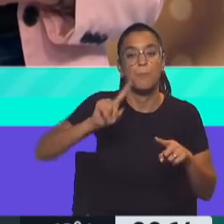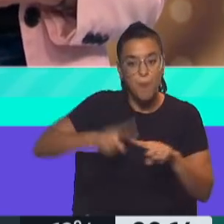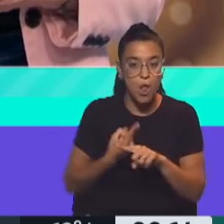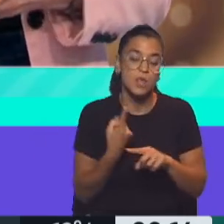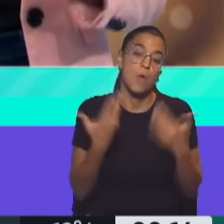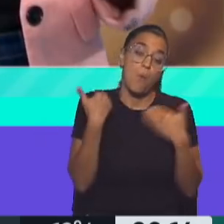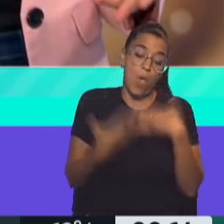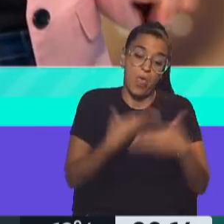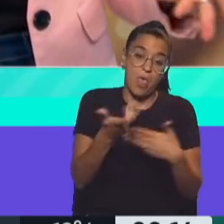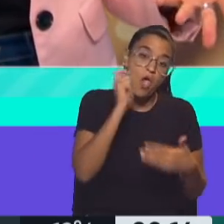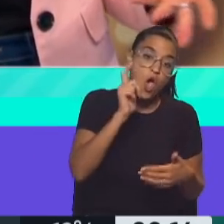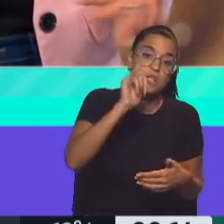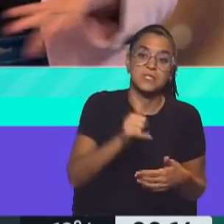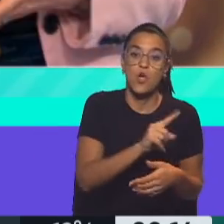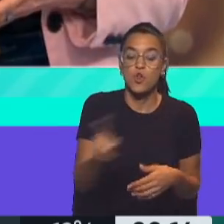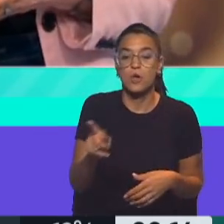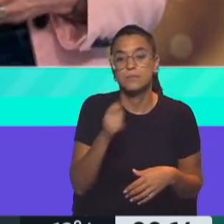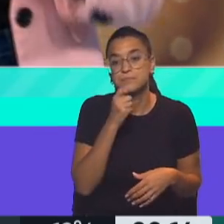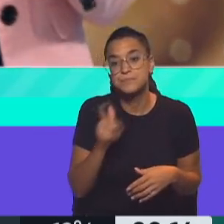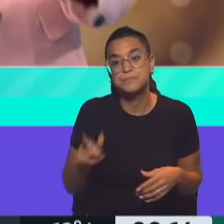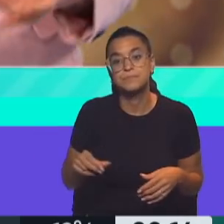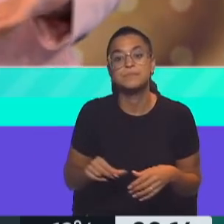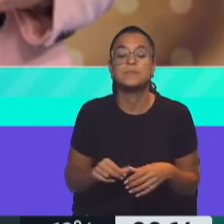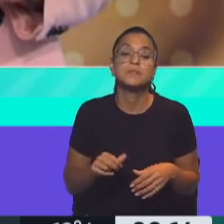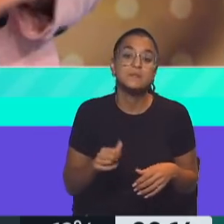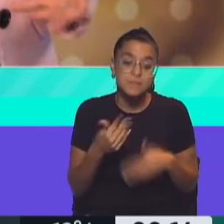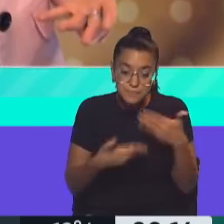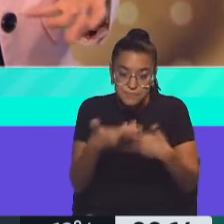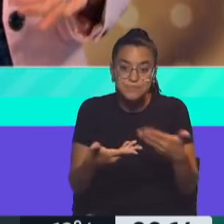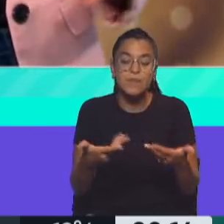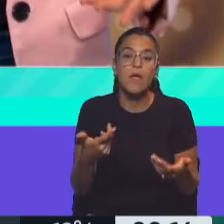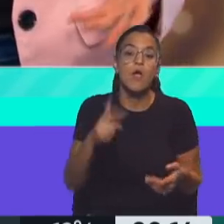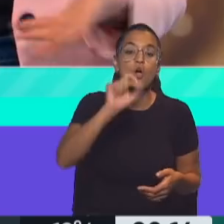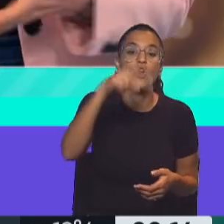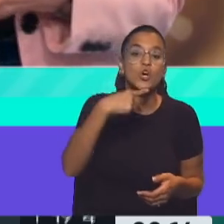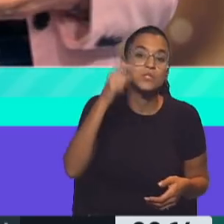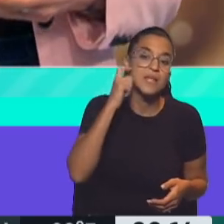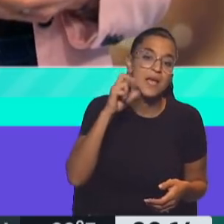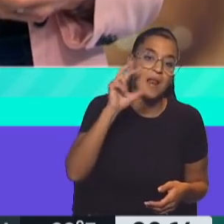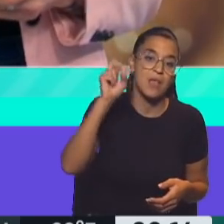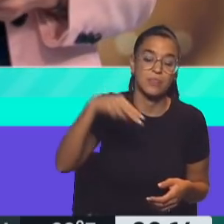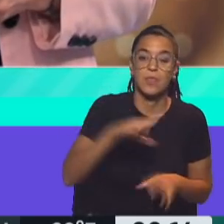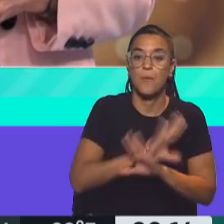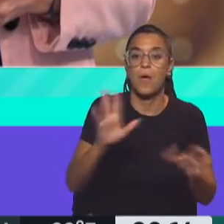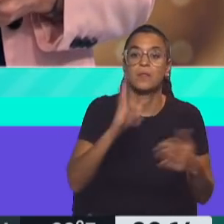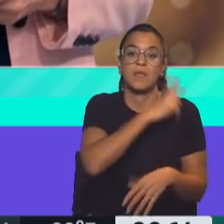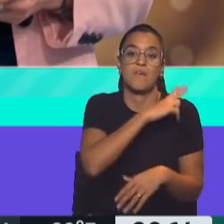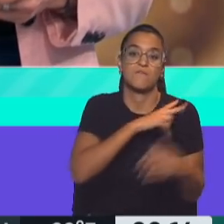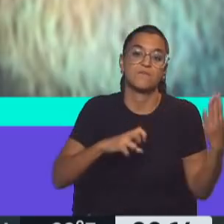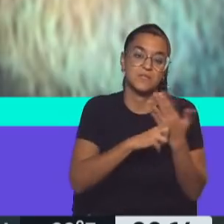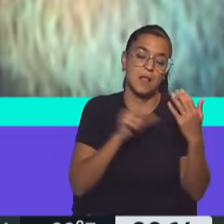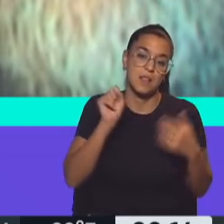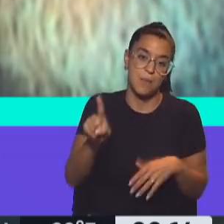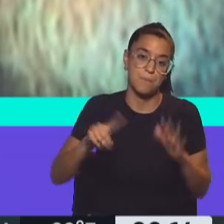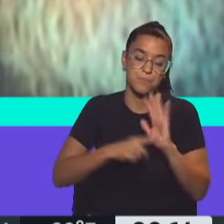prospera y en el último en el último recorrido de este camino conté gran deja de ser el jefe de los fiscales de la provincia de buenos